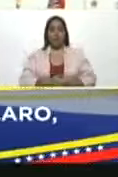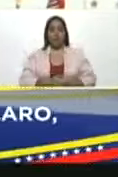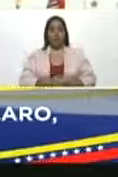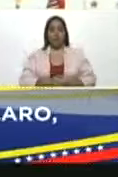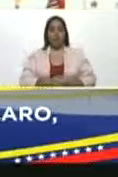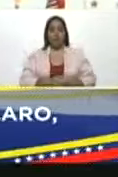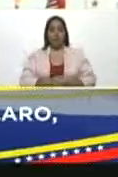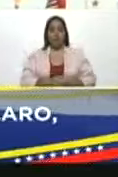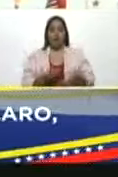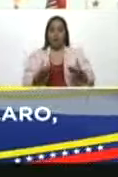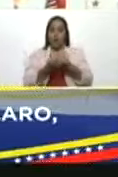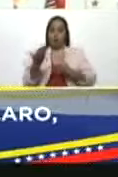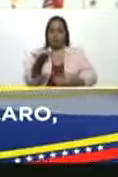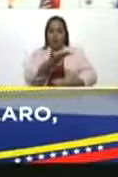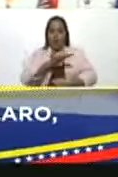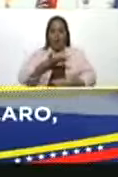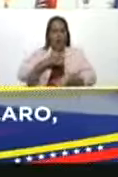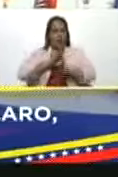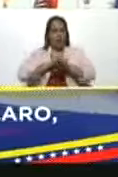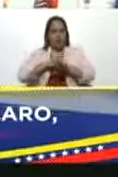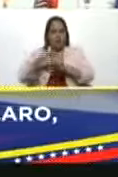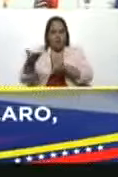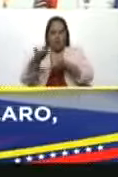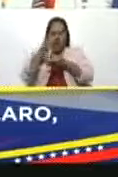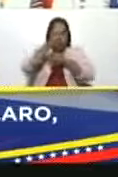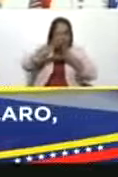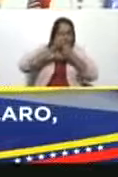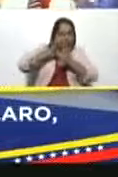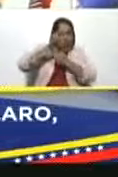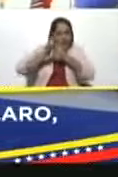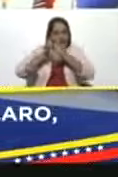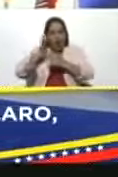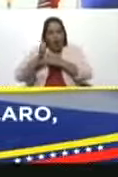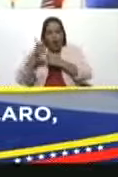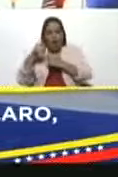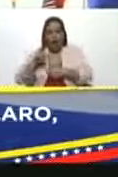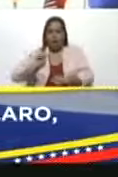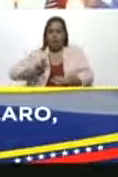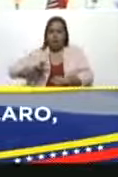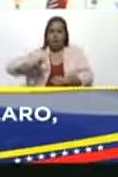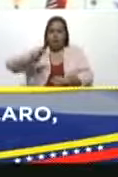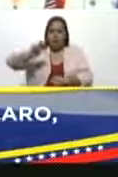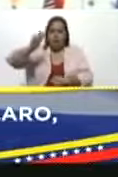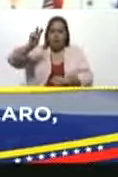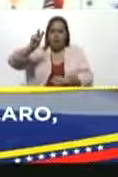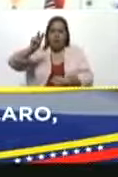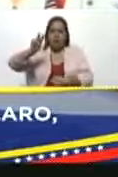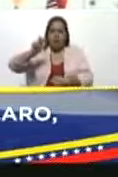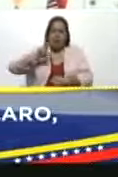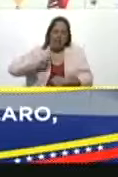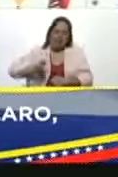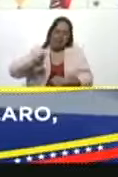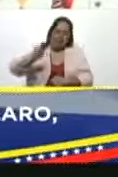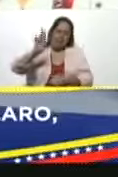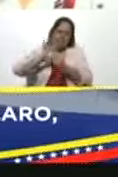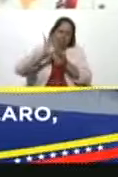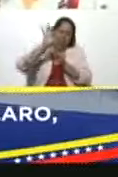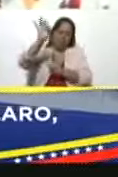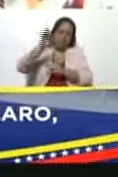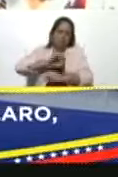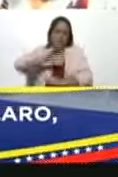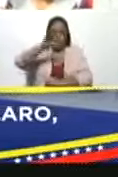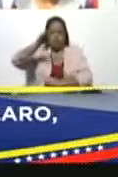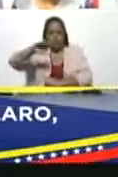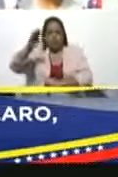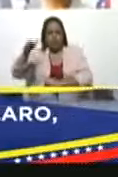estar conjunto a ustedes, porque yo recibí los videos cuando subieron a la montaña, caminaron montaña arriba,